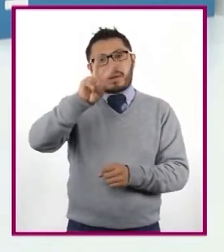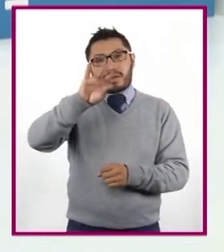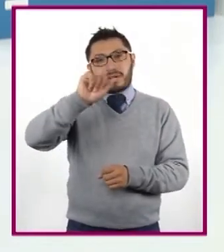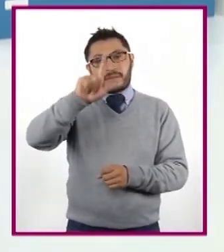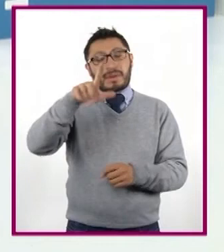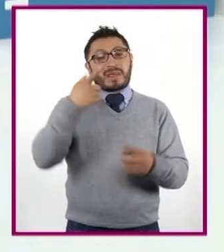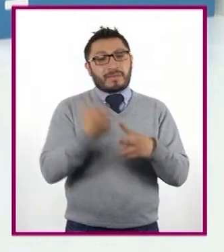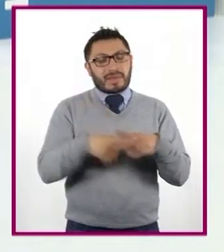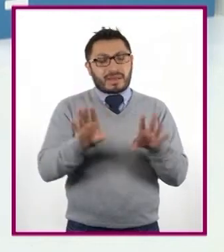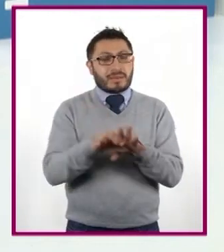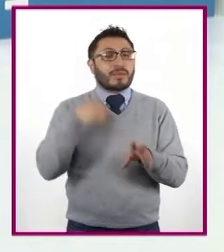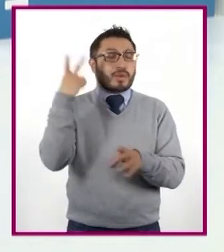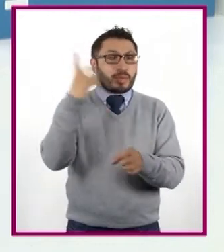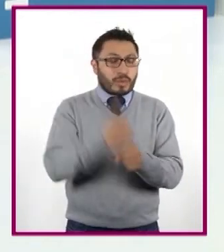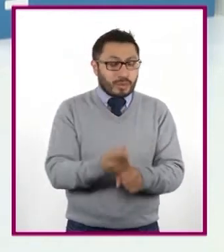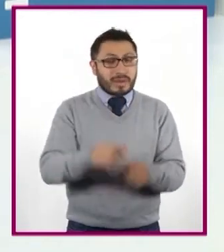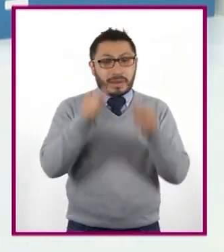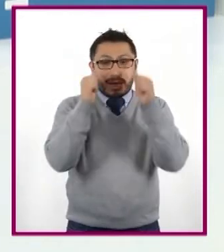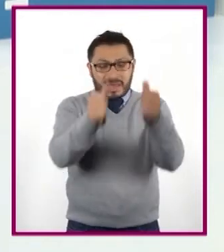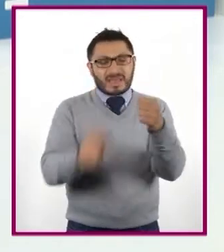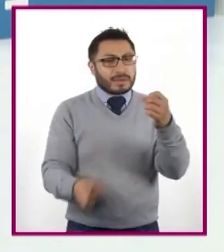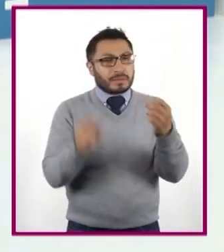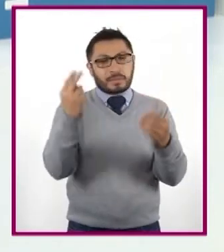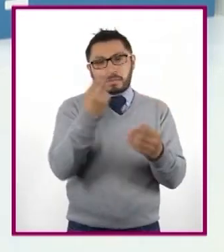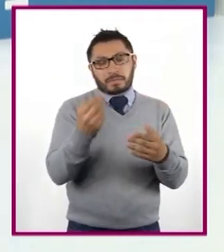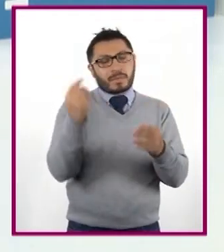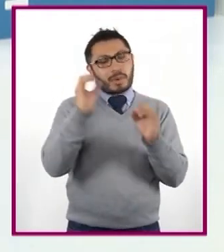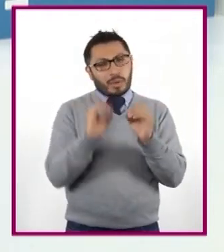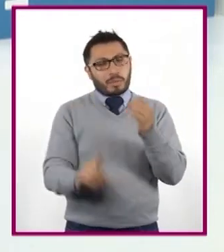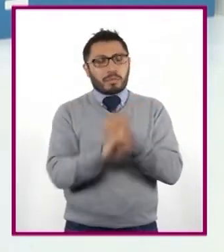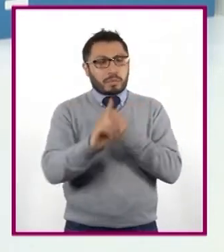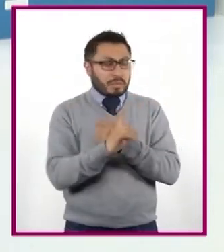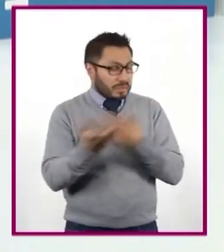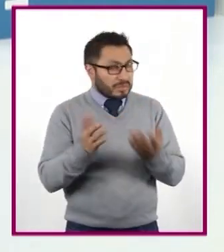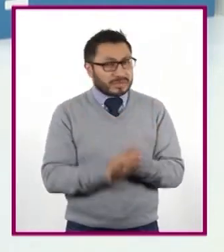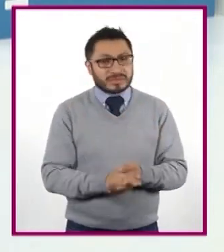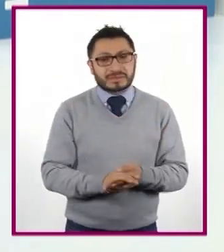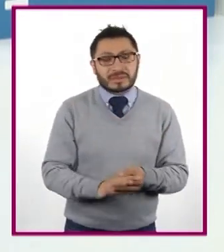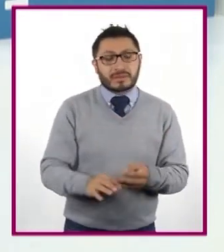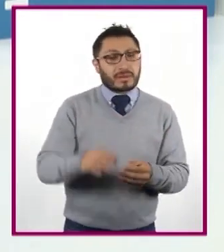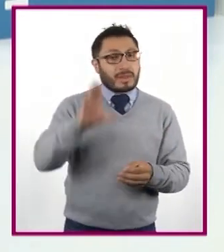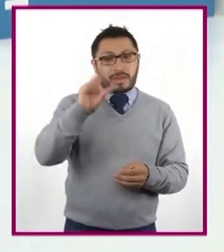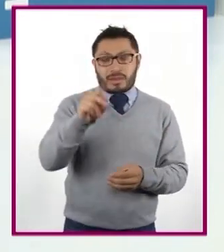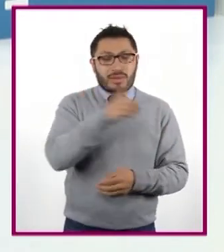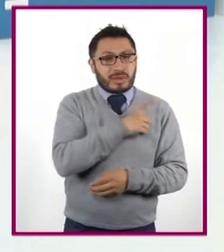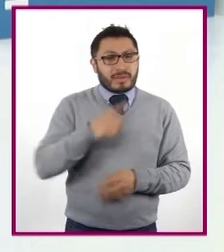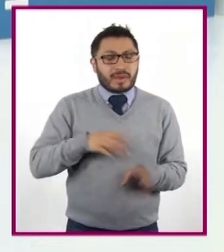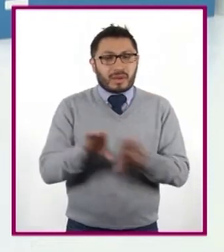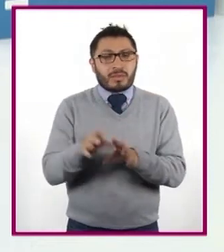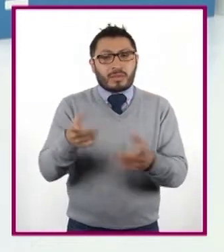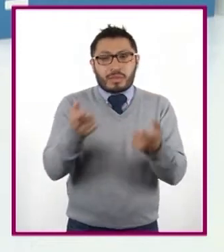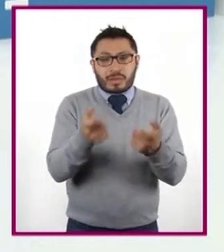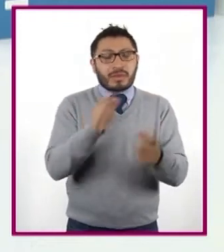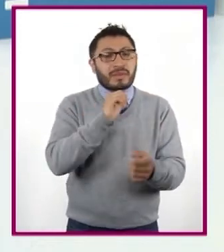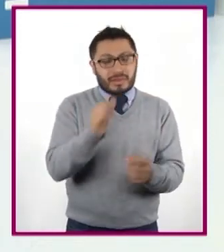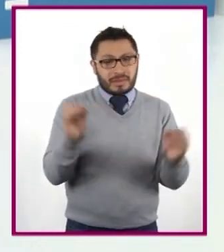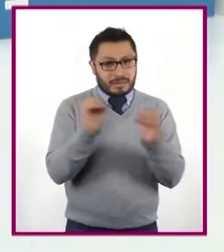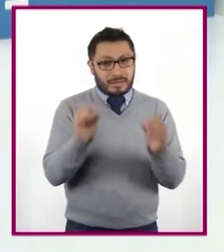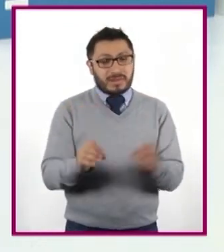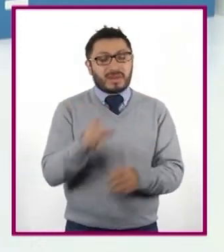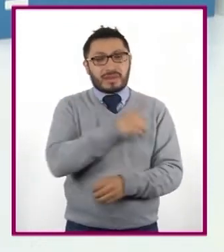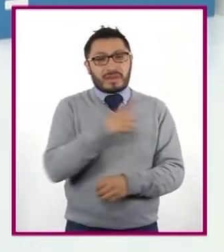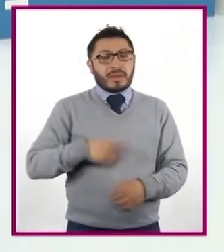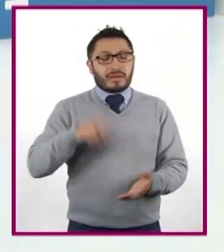atención a necesidades o problemas comunes. Estas no deben tener fines de lucro, deben fomentar valores,